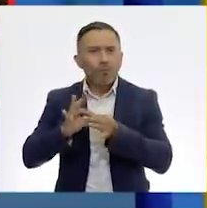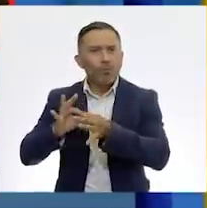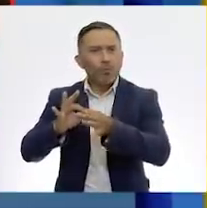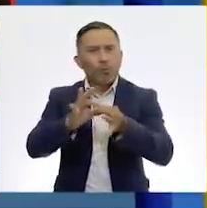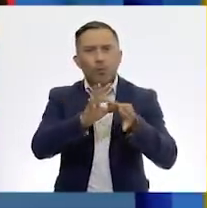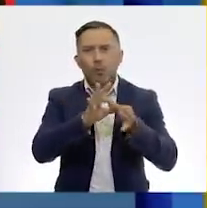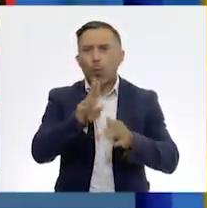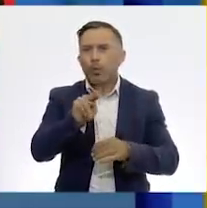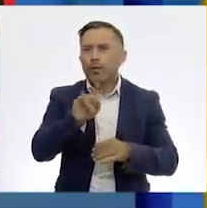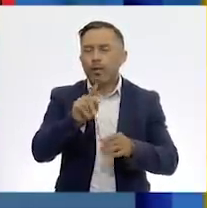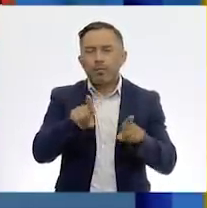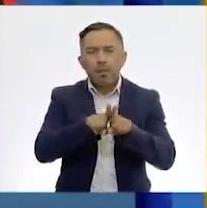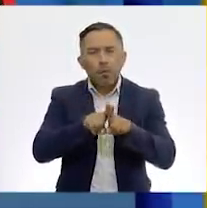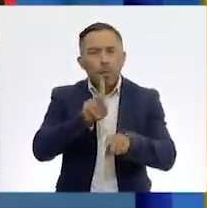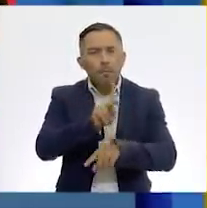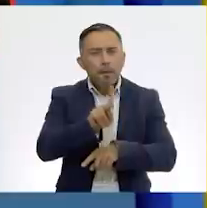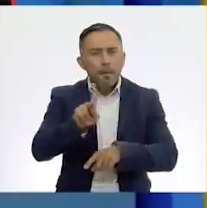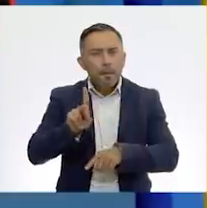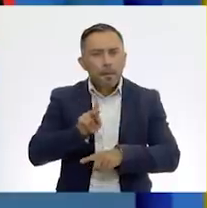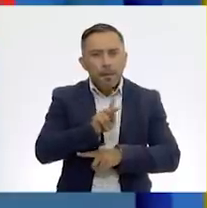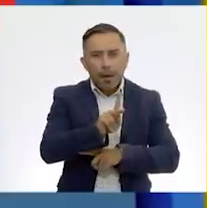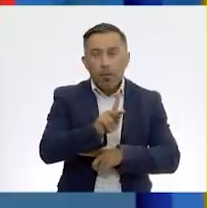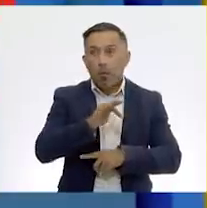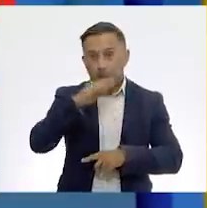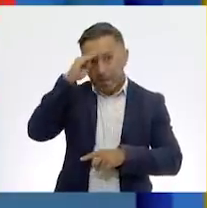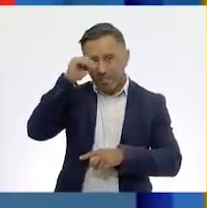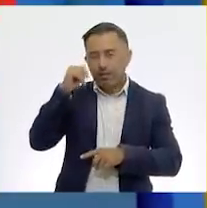una o dos. Ahora las vemos como una sola unidad.